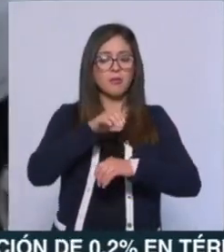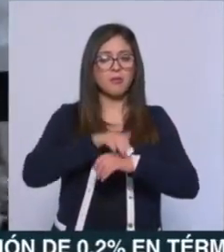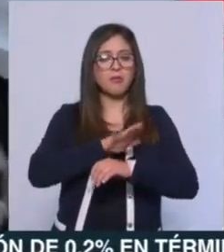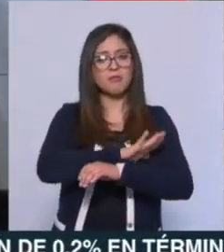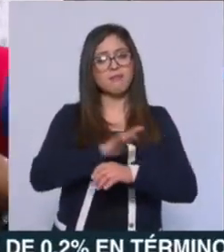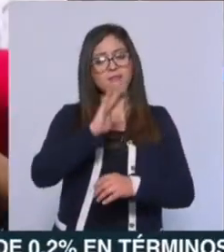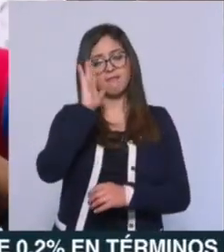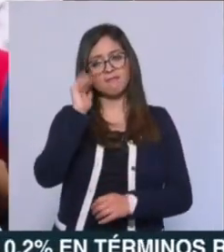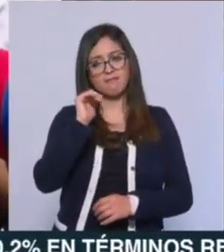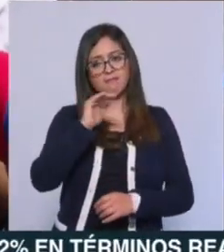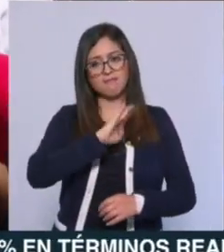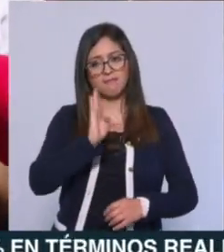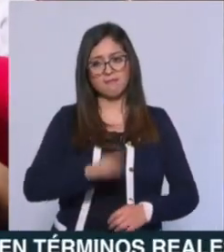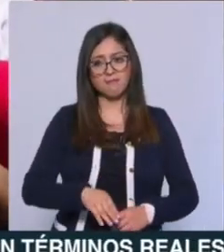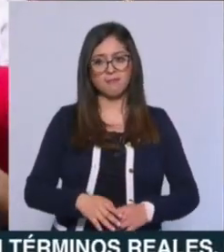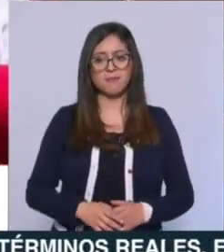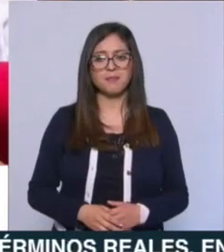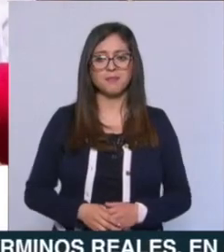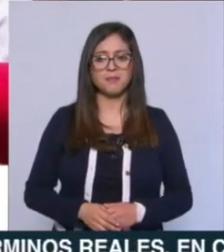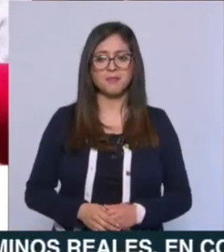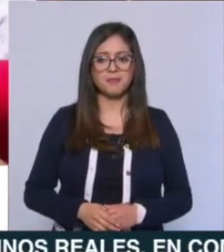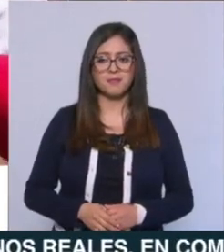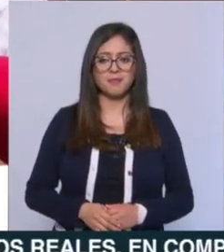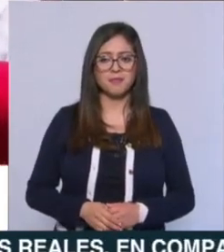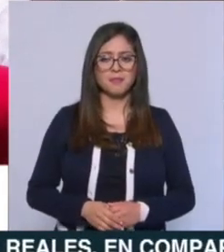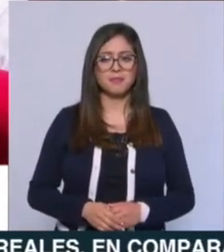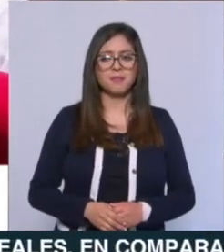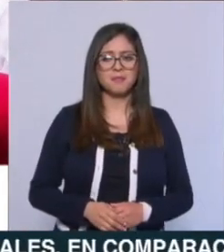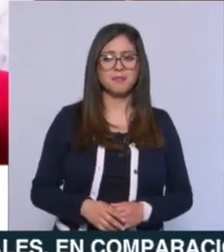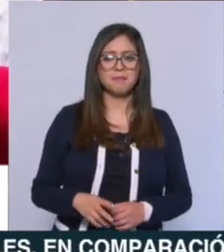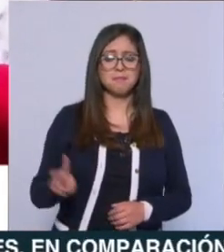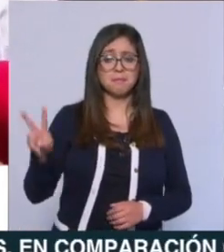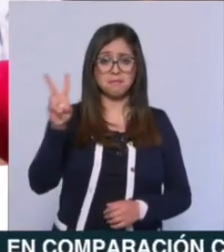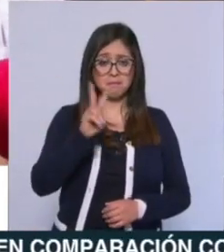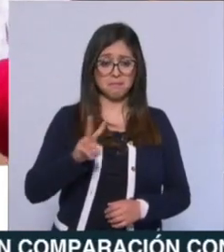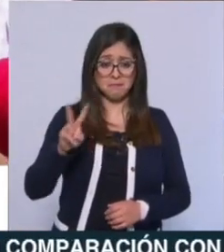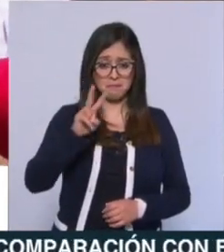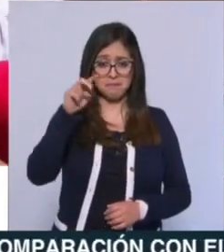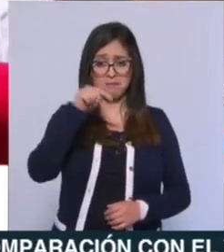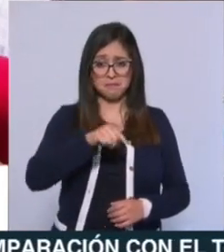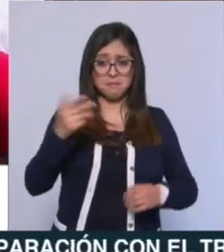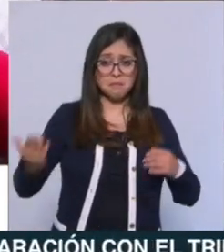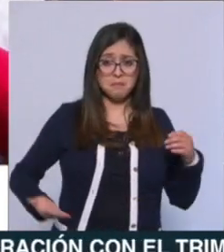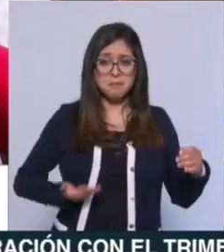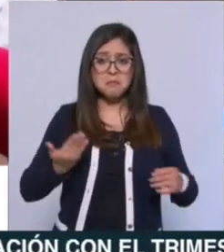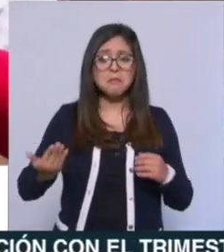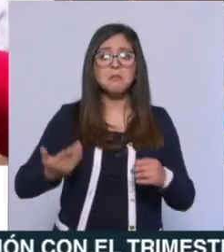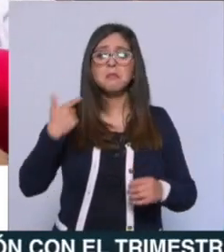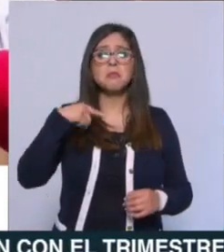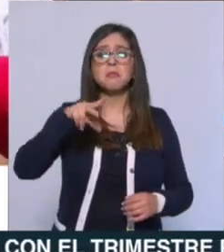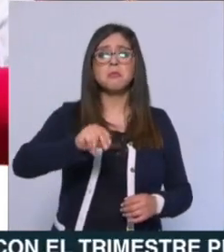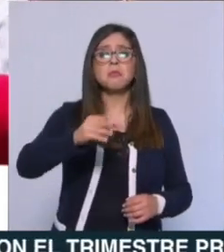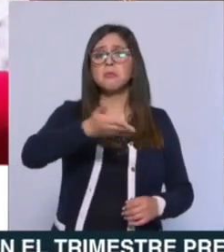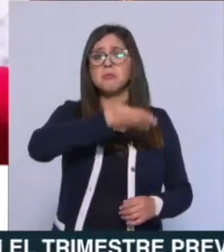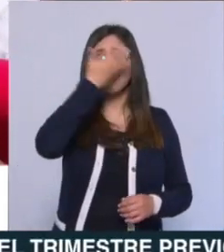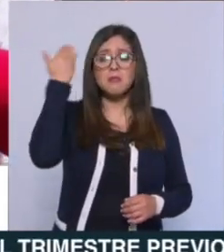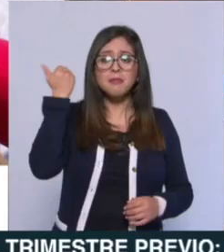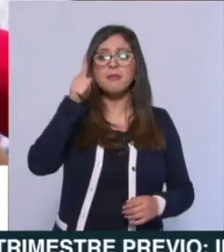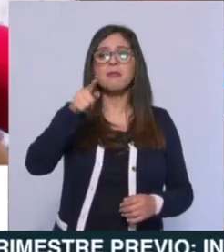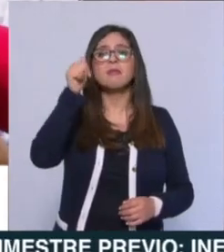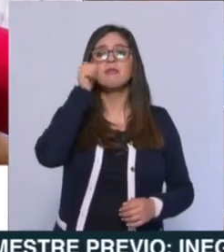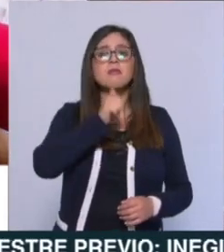último adiós. Fue el viernes en un baile aquí. Yo no sabía que ella iba a venir. Y como siempre,